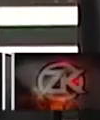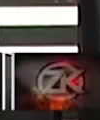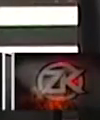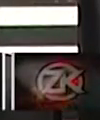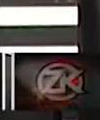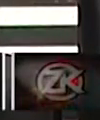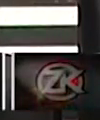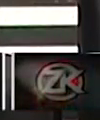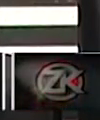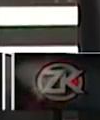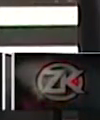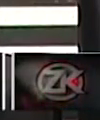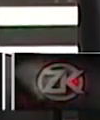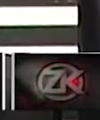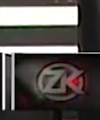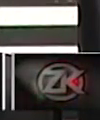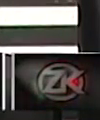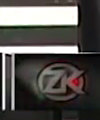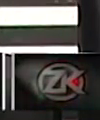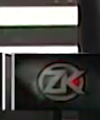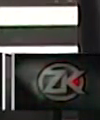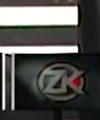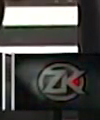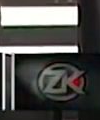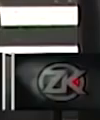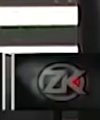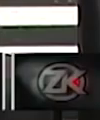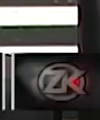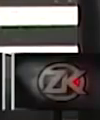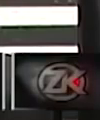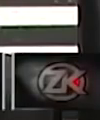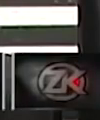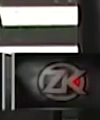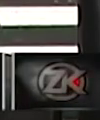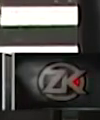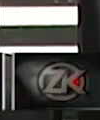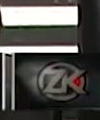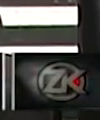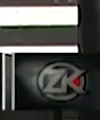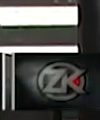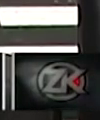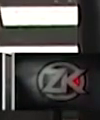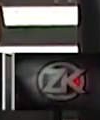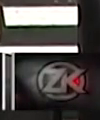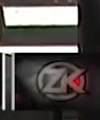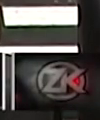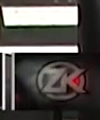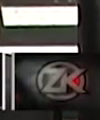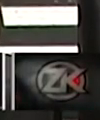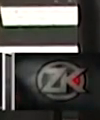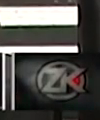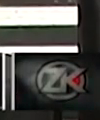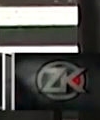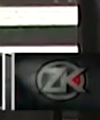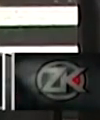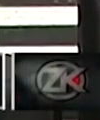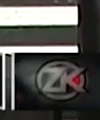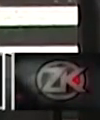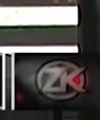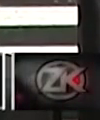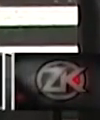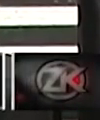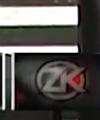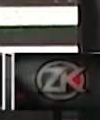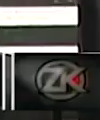familiar de Mata Figueroa. Y no se llamaba Mata Figueroa, sino Mota Figueroa. Y no era familia, no hace parte de la línea